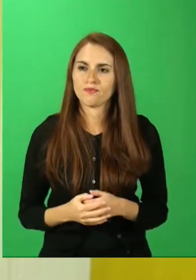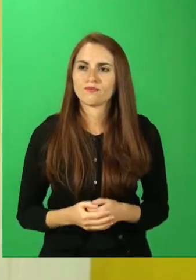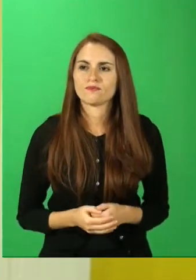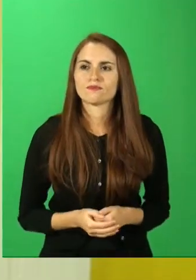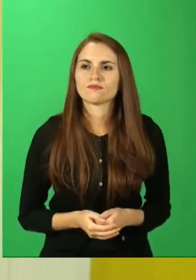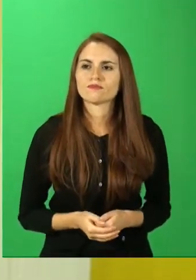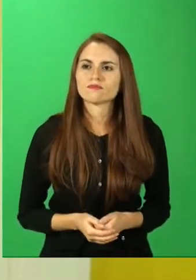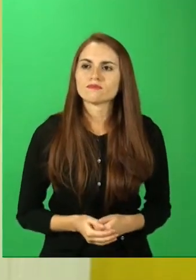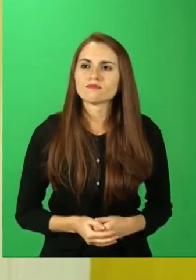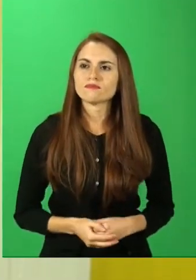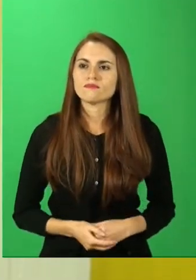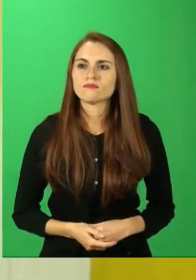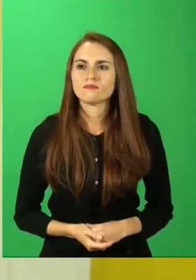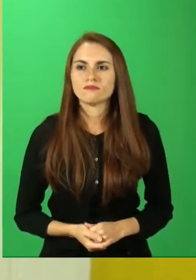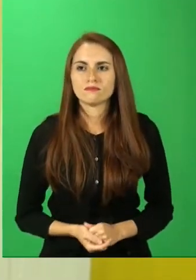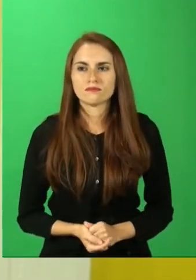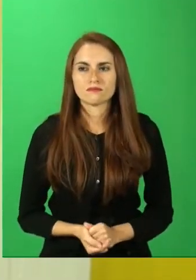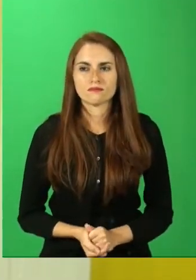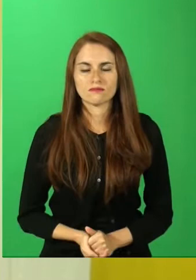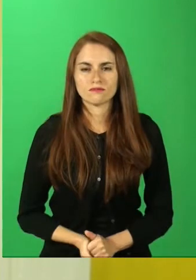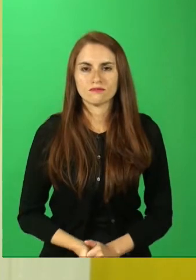principalmente.